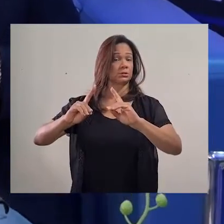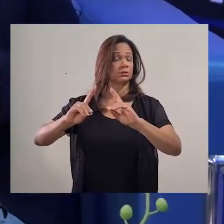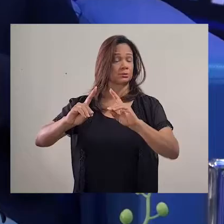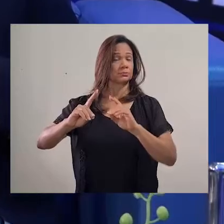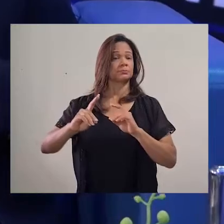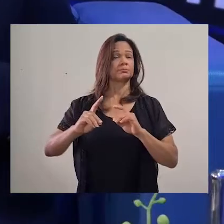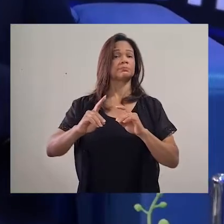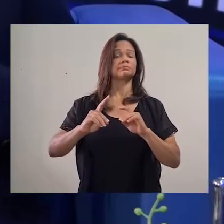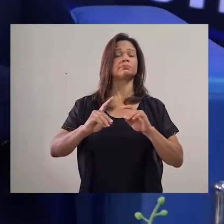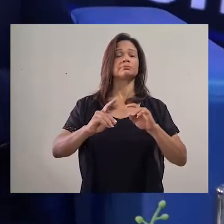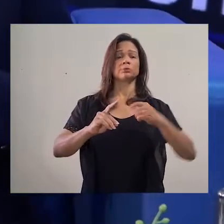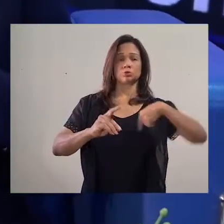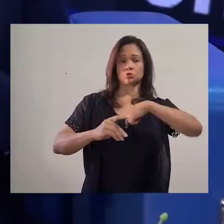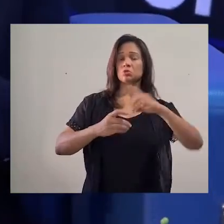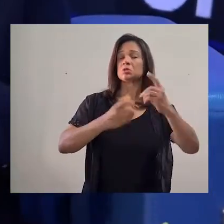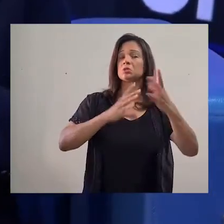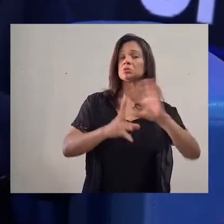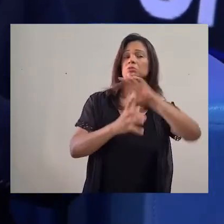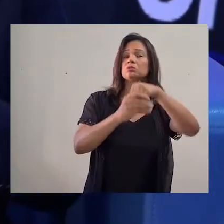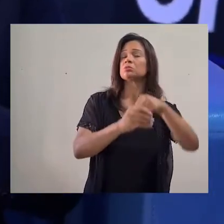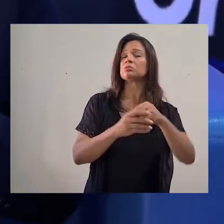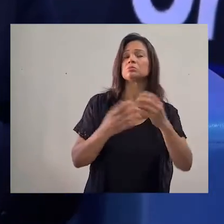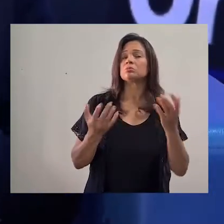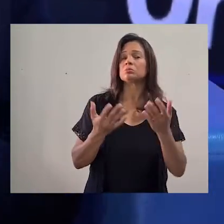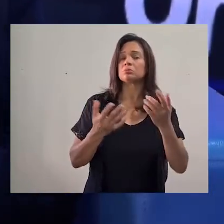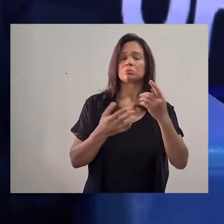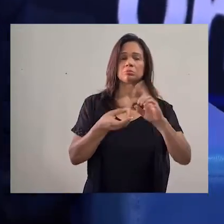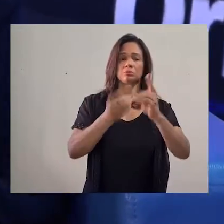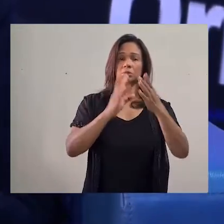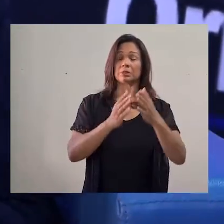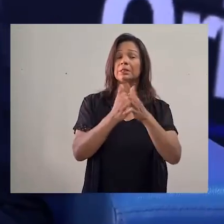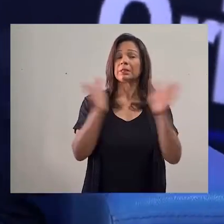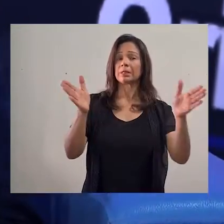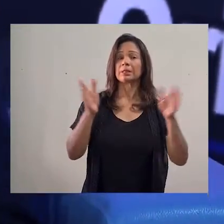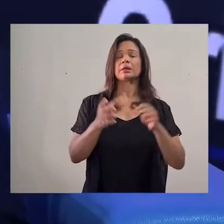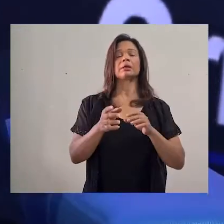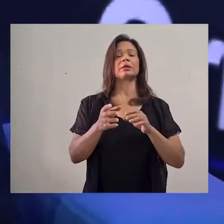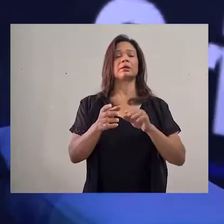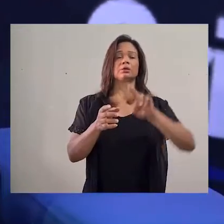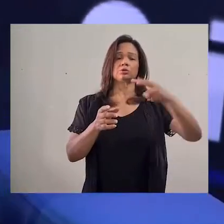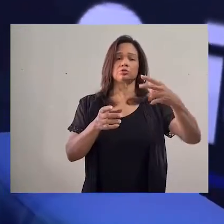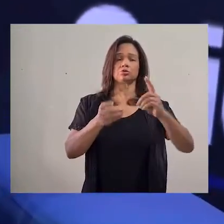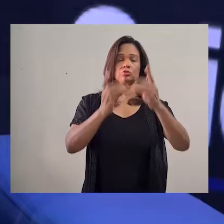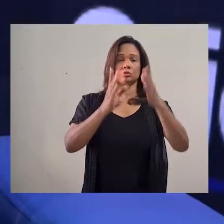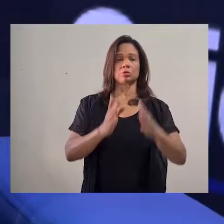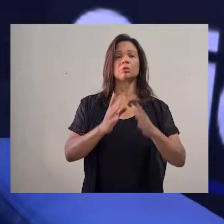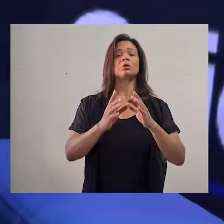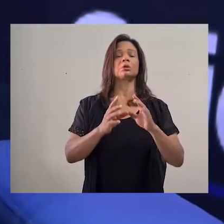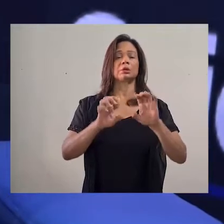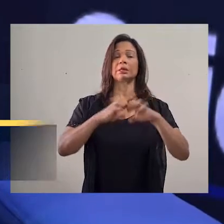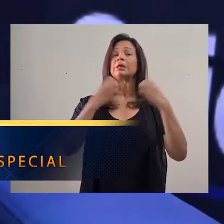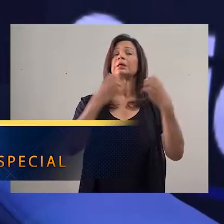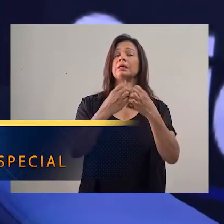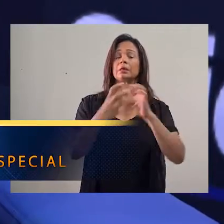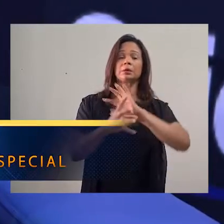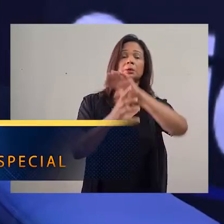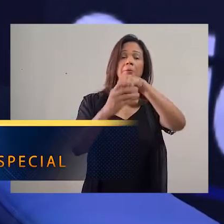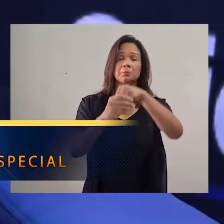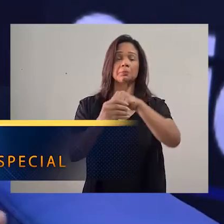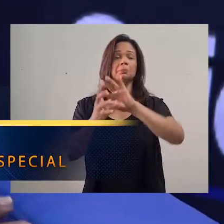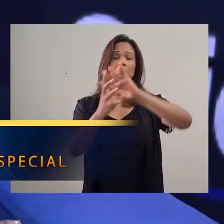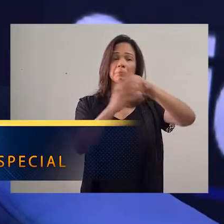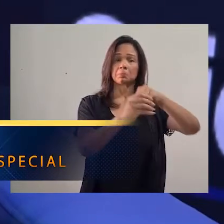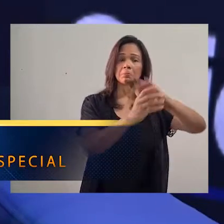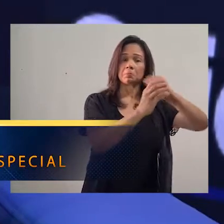técnicos pedagógicos. Nuestra dirección está compuesta por la directora general, nuestra subdirectora,